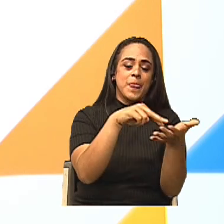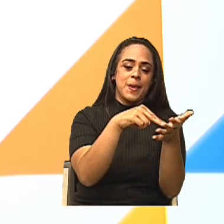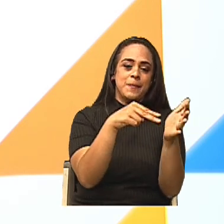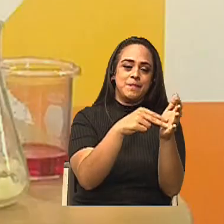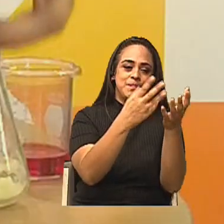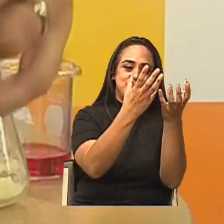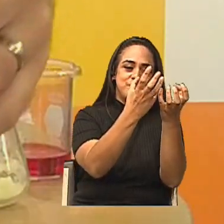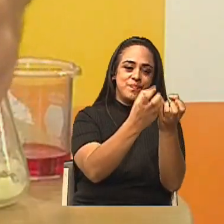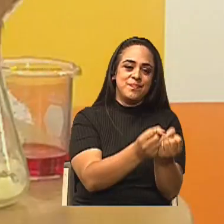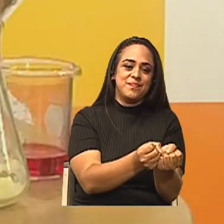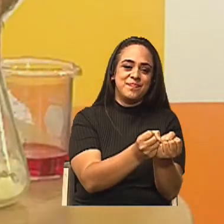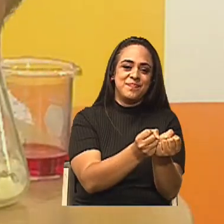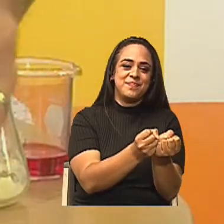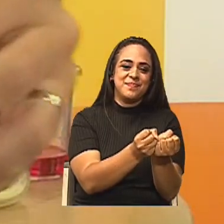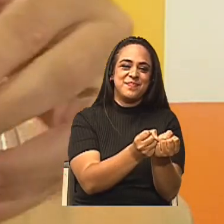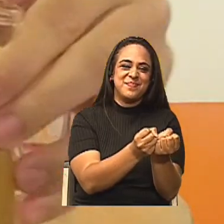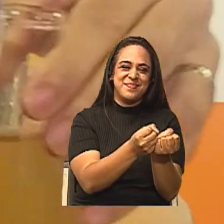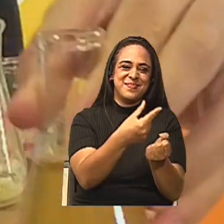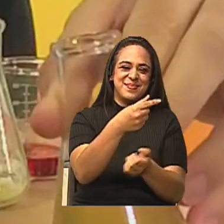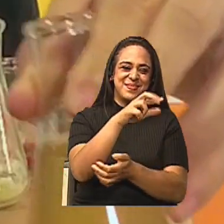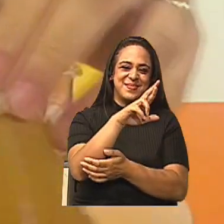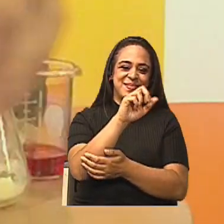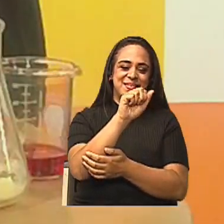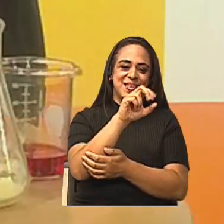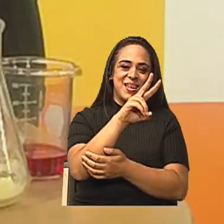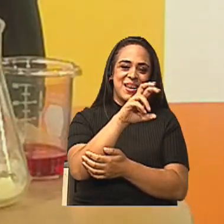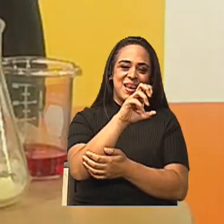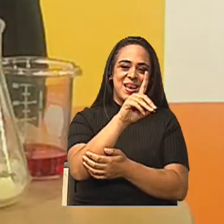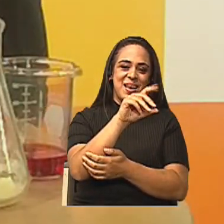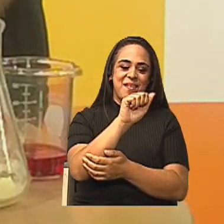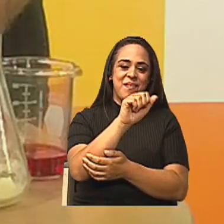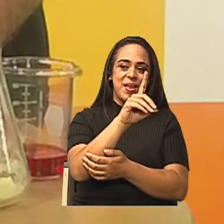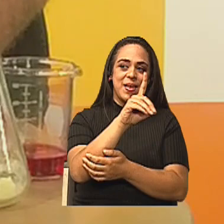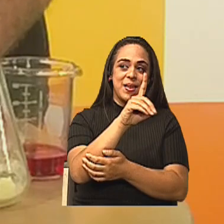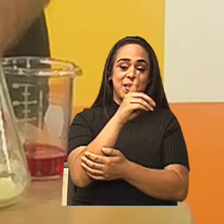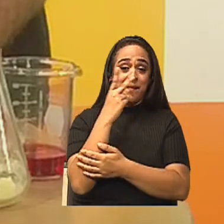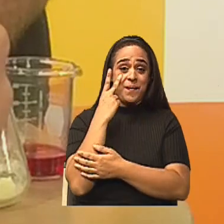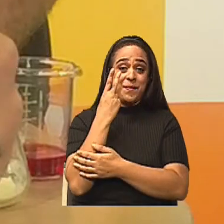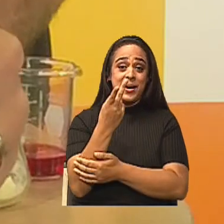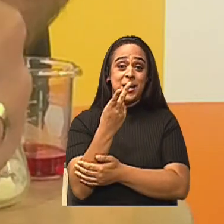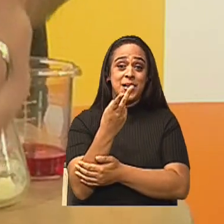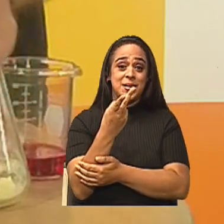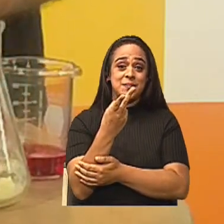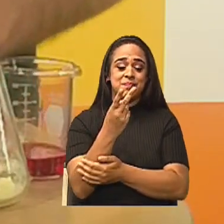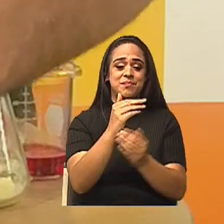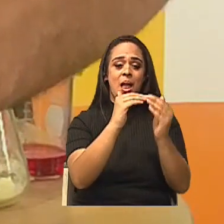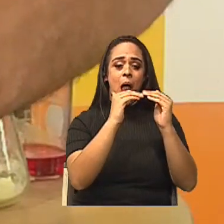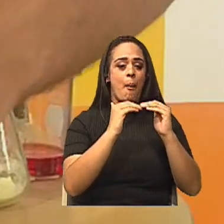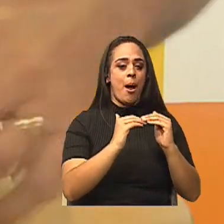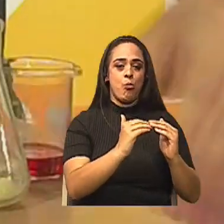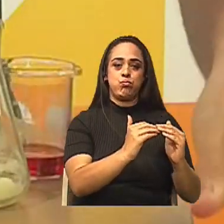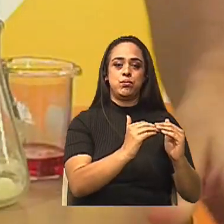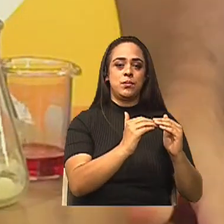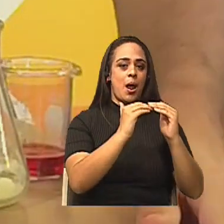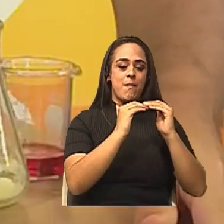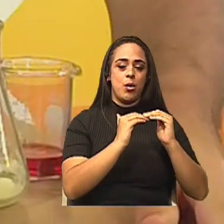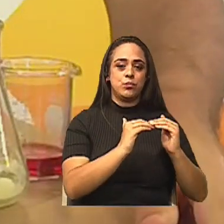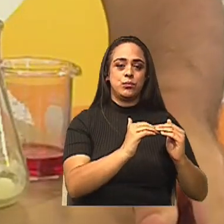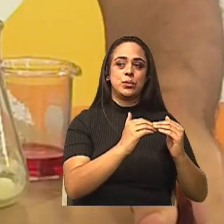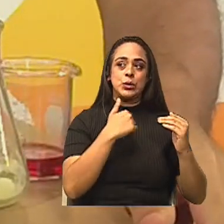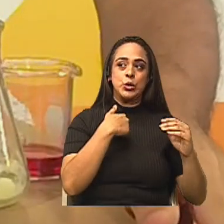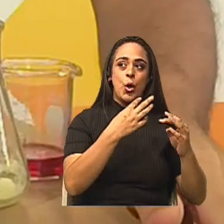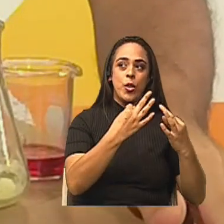las afectó. ¿Ok? Vamos a verlo de este lado. Muy bien. Están en el fondo. De hecho, si yo lo intento hacer